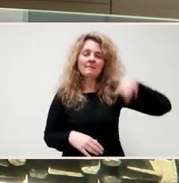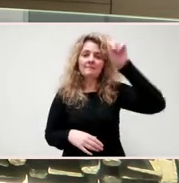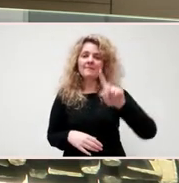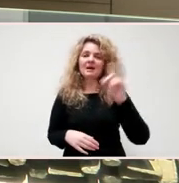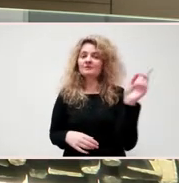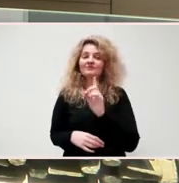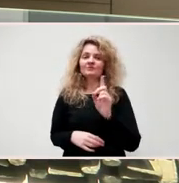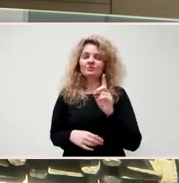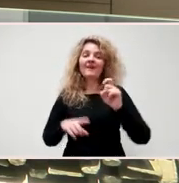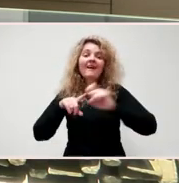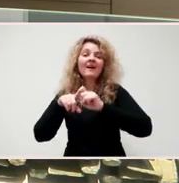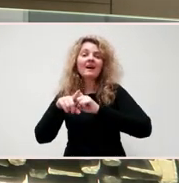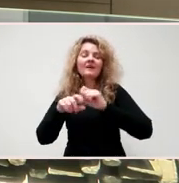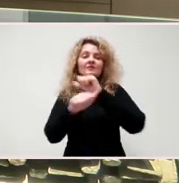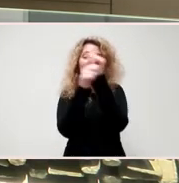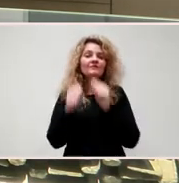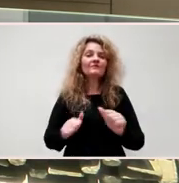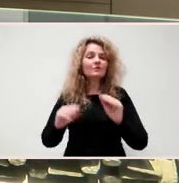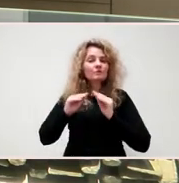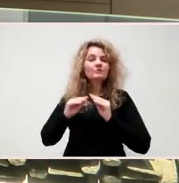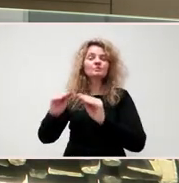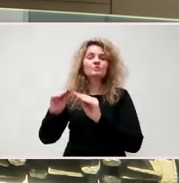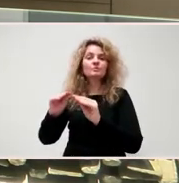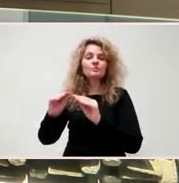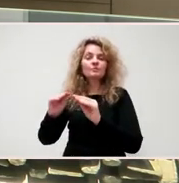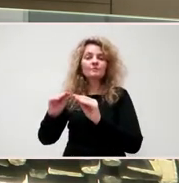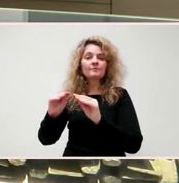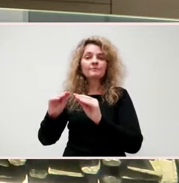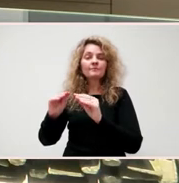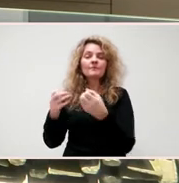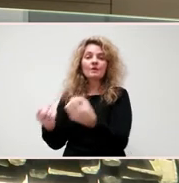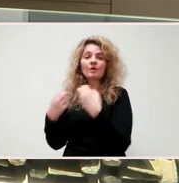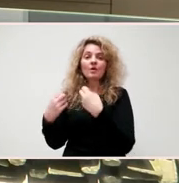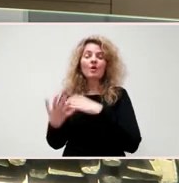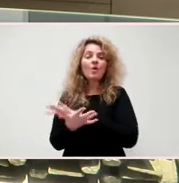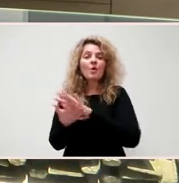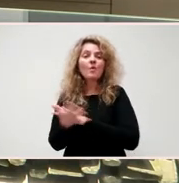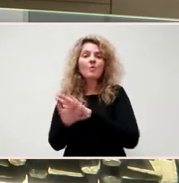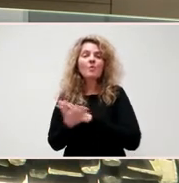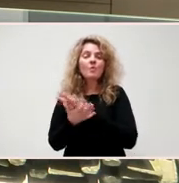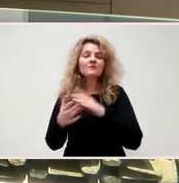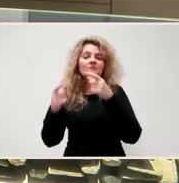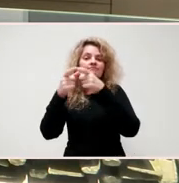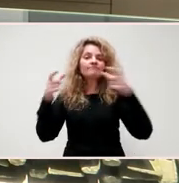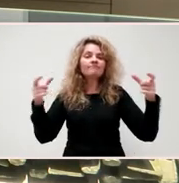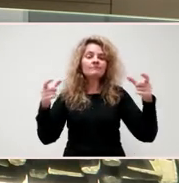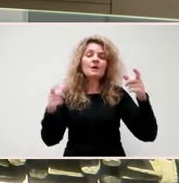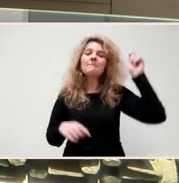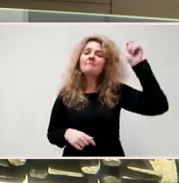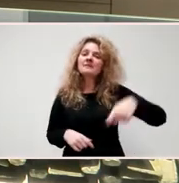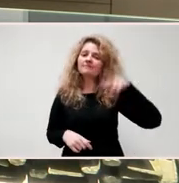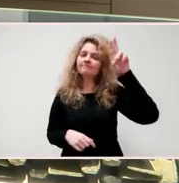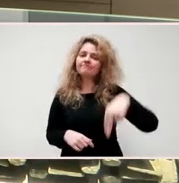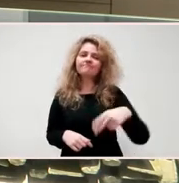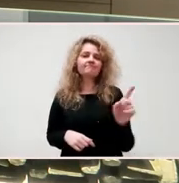sexan tecnolóxicamente máis avanzadas, senón que as súas características morfolóxicas nos farían falar dunhas pezas